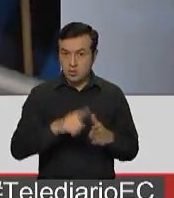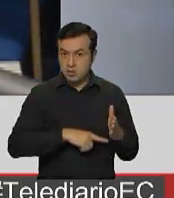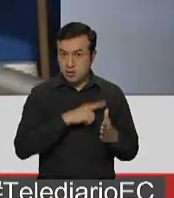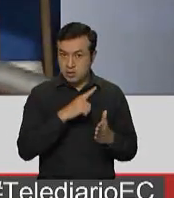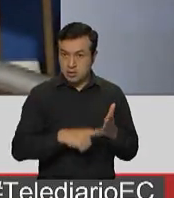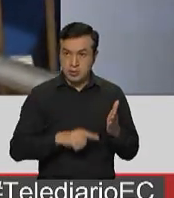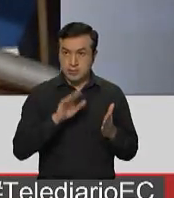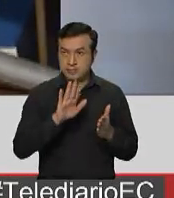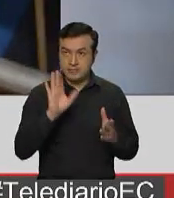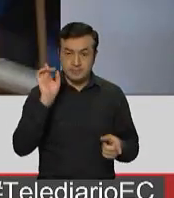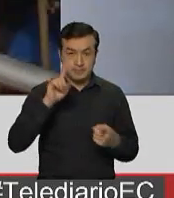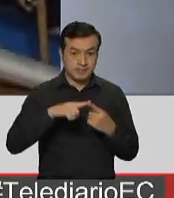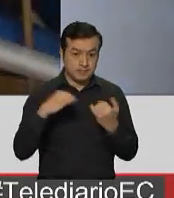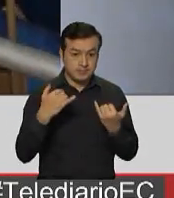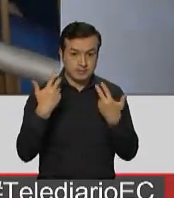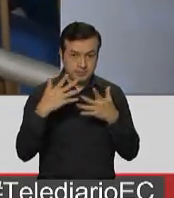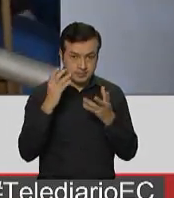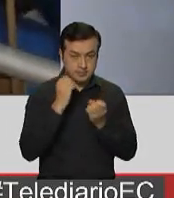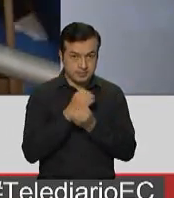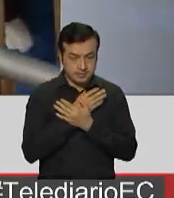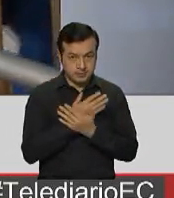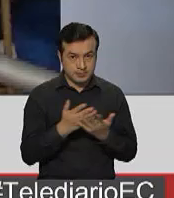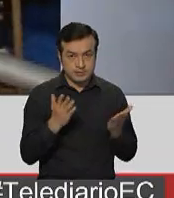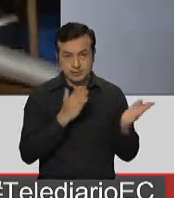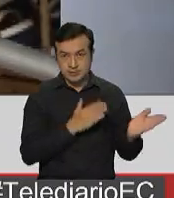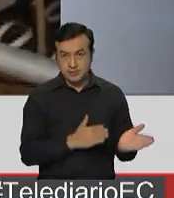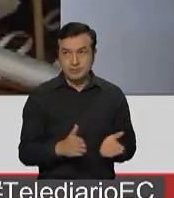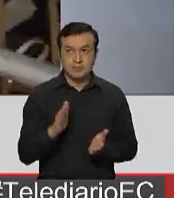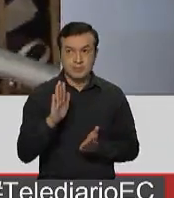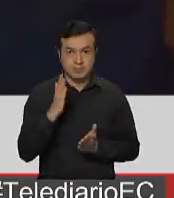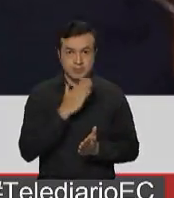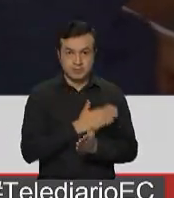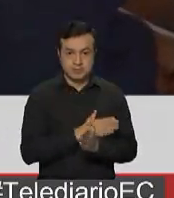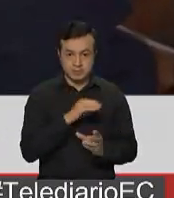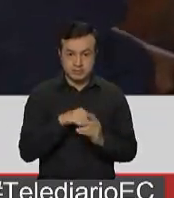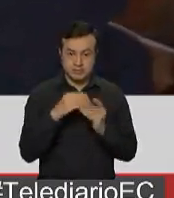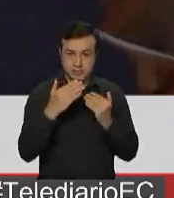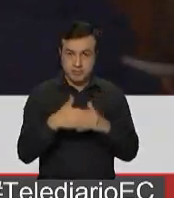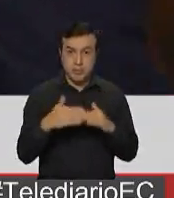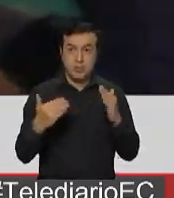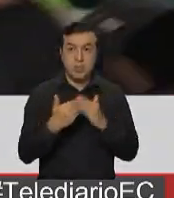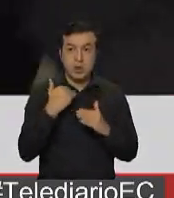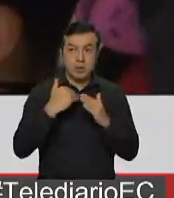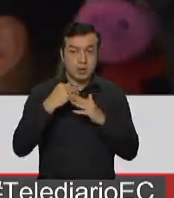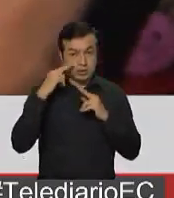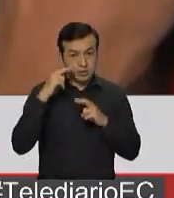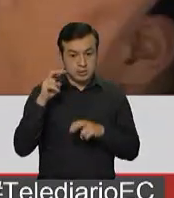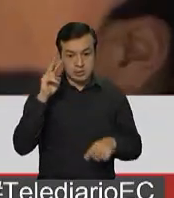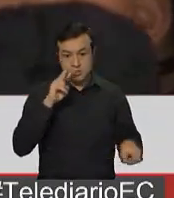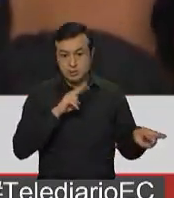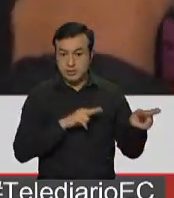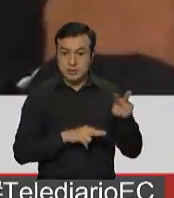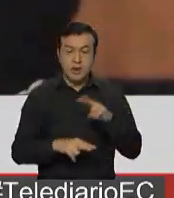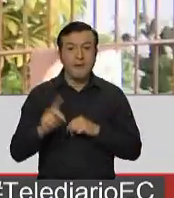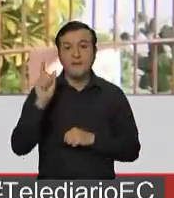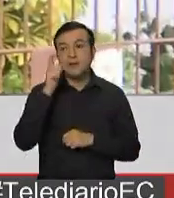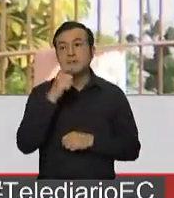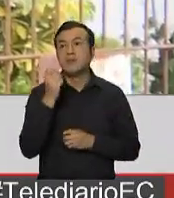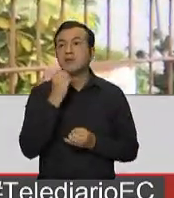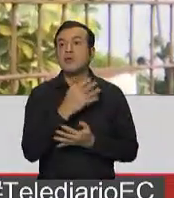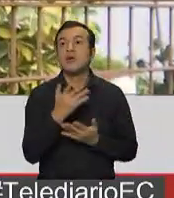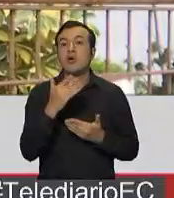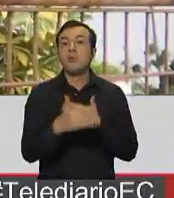que hasta el momento se tiene identificado y que corresponde a la ANDICIP. Estas nuevas investigaciones darían cuenta, según la Fiscalía,